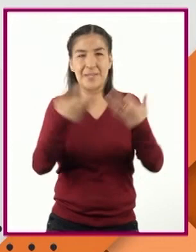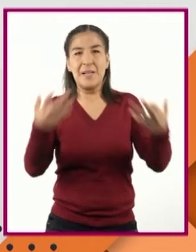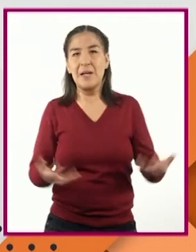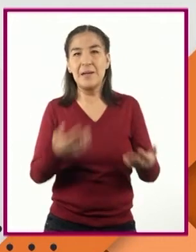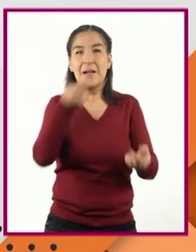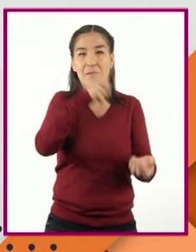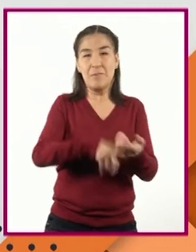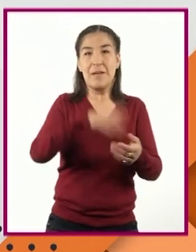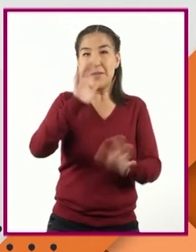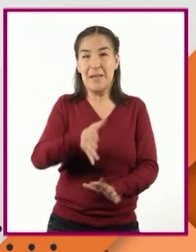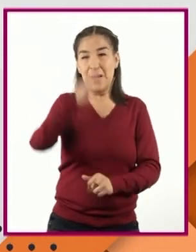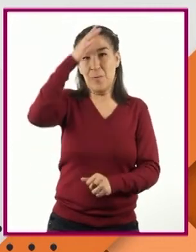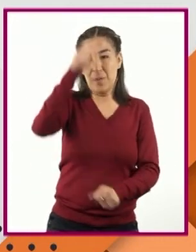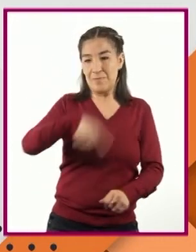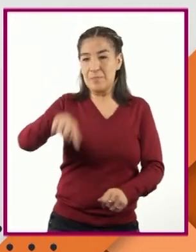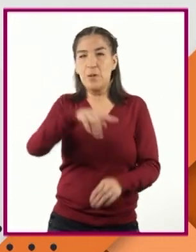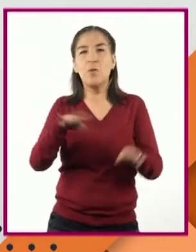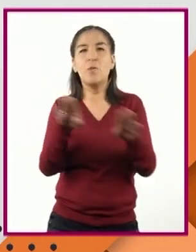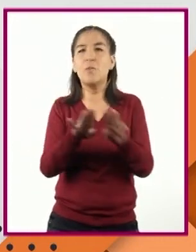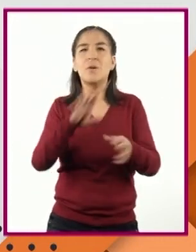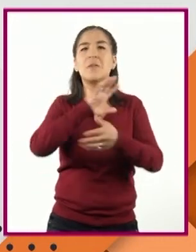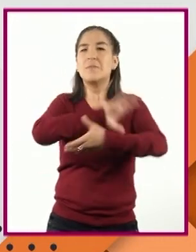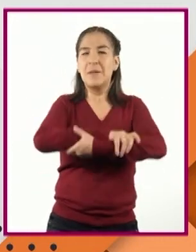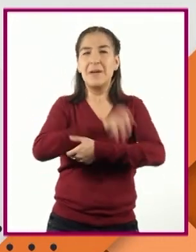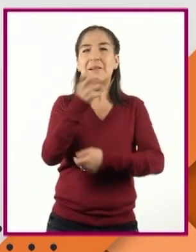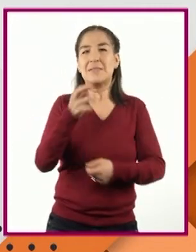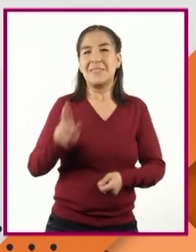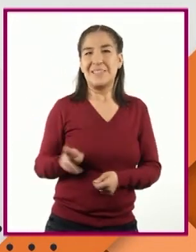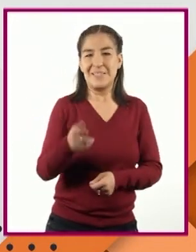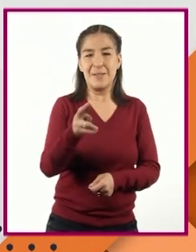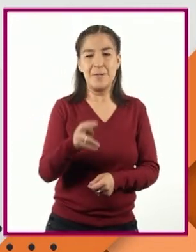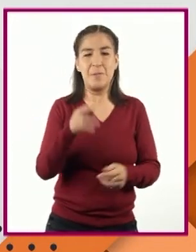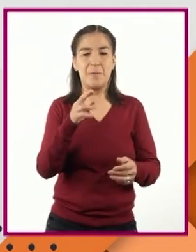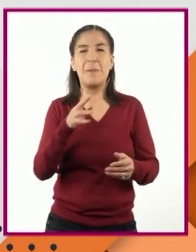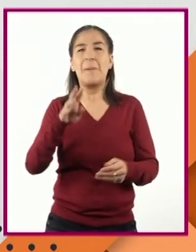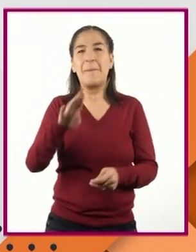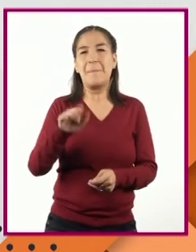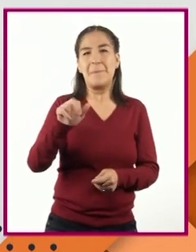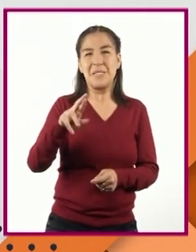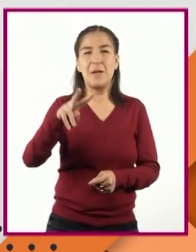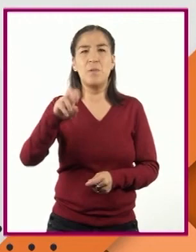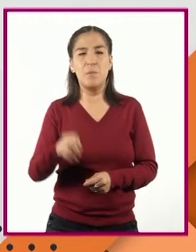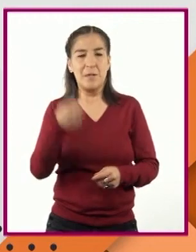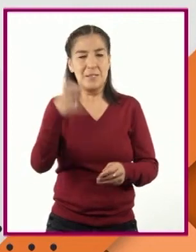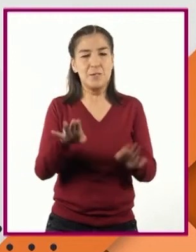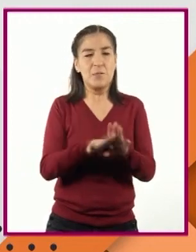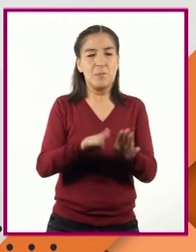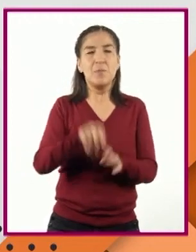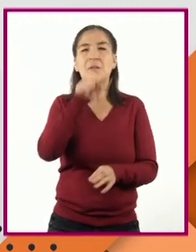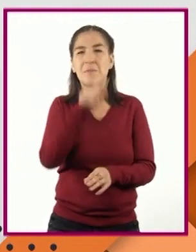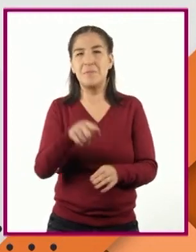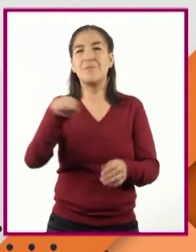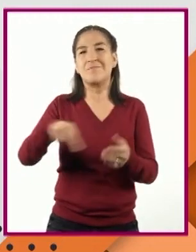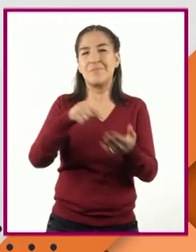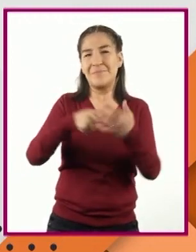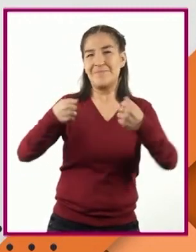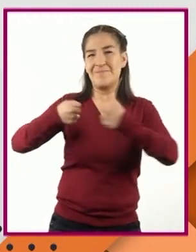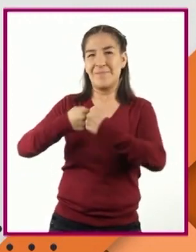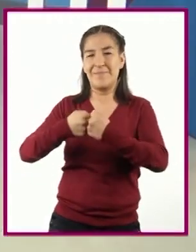que se fijaron en el tratado se extendían hasta el río Bravo y no el río Nueces, que realmente era su